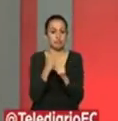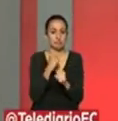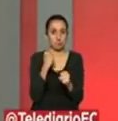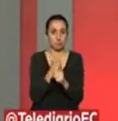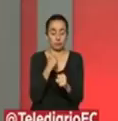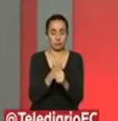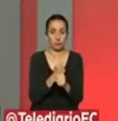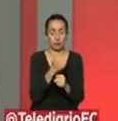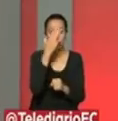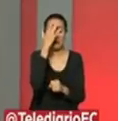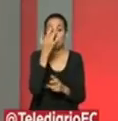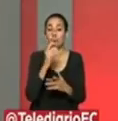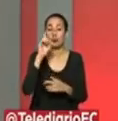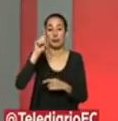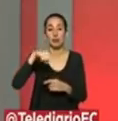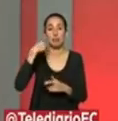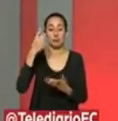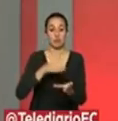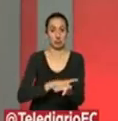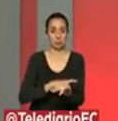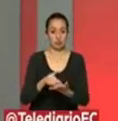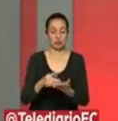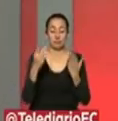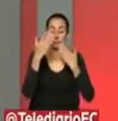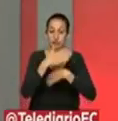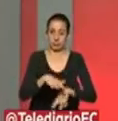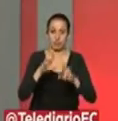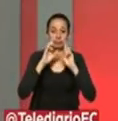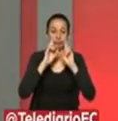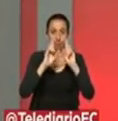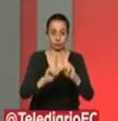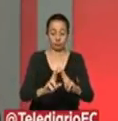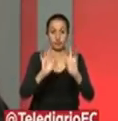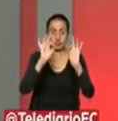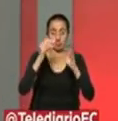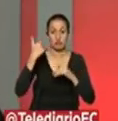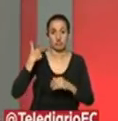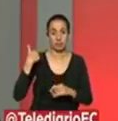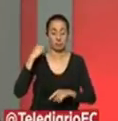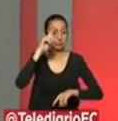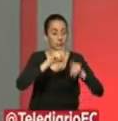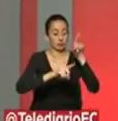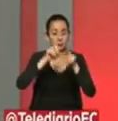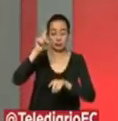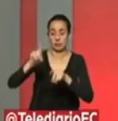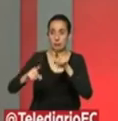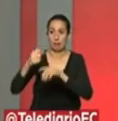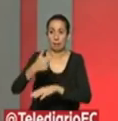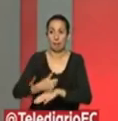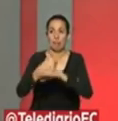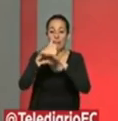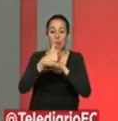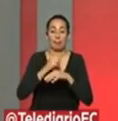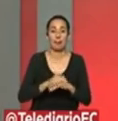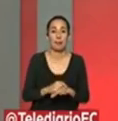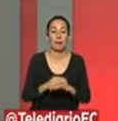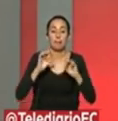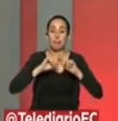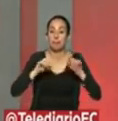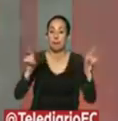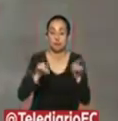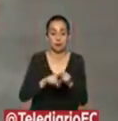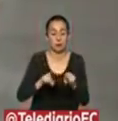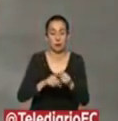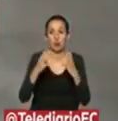tarde y esperemos que la próxima semana se consoliden, más allá de que algunas ya han nombrado a sus dignidades, se